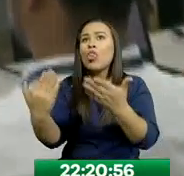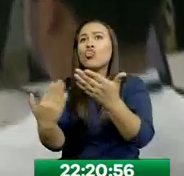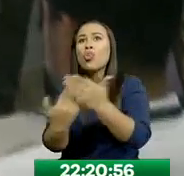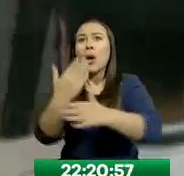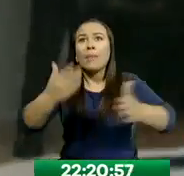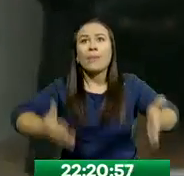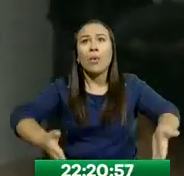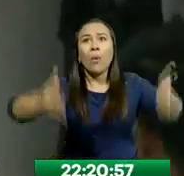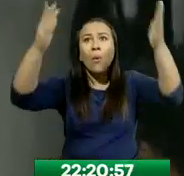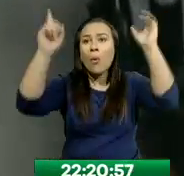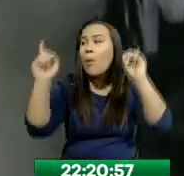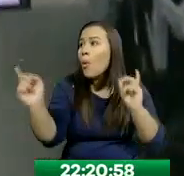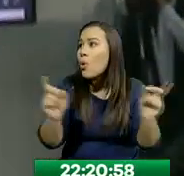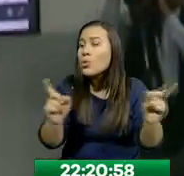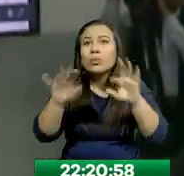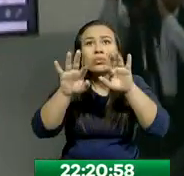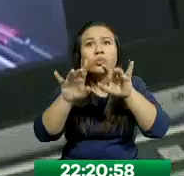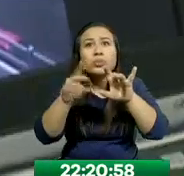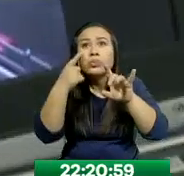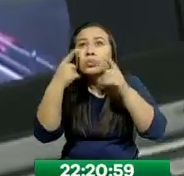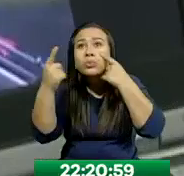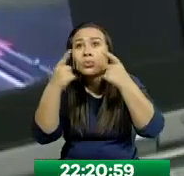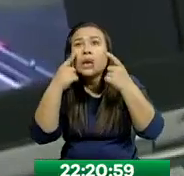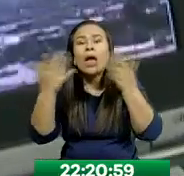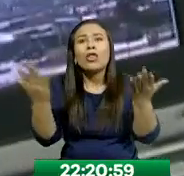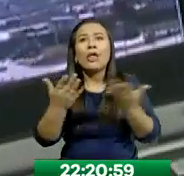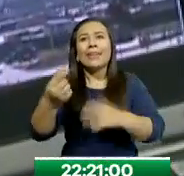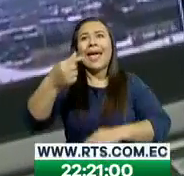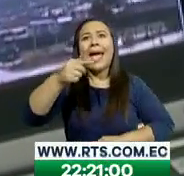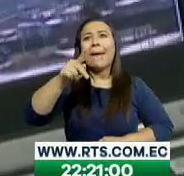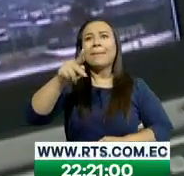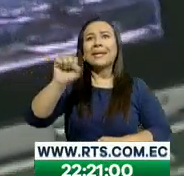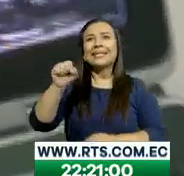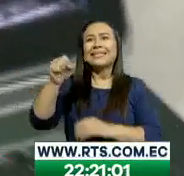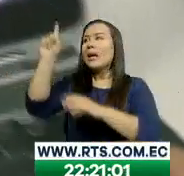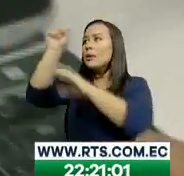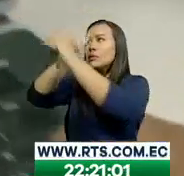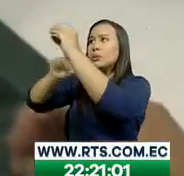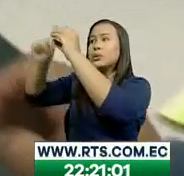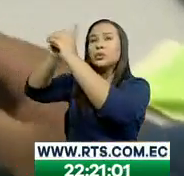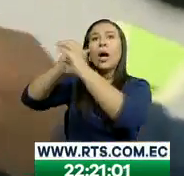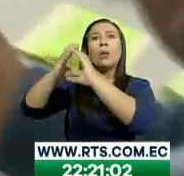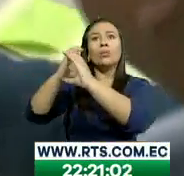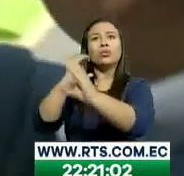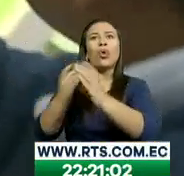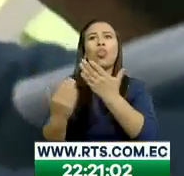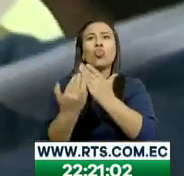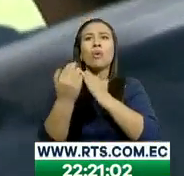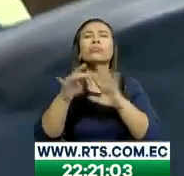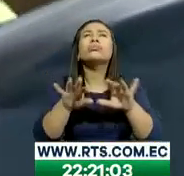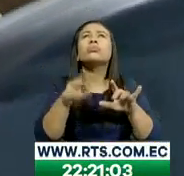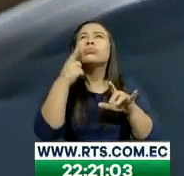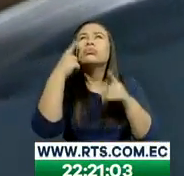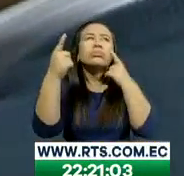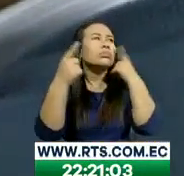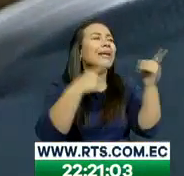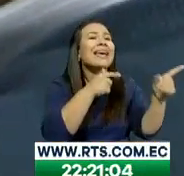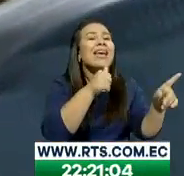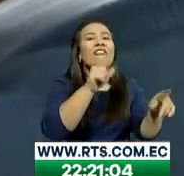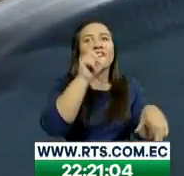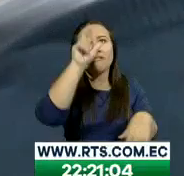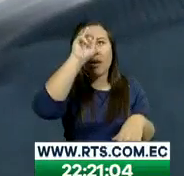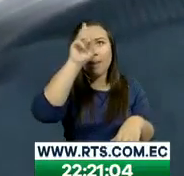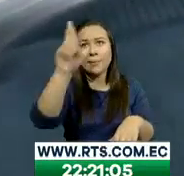control operacional se podrá evidenciar a través del GPS de los buses y una plataforma tecnológica infracciones de